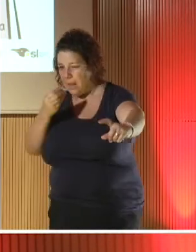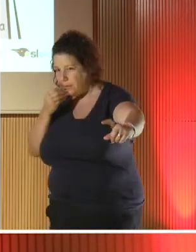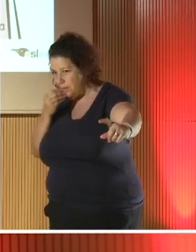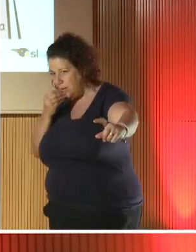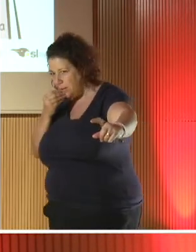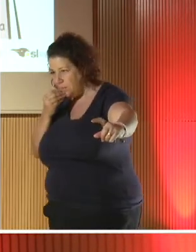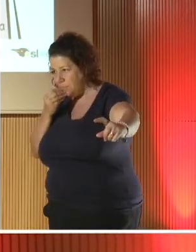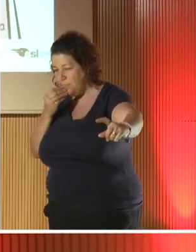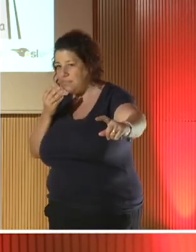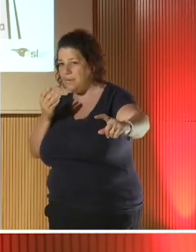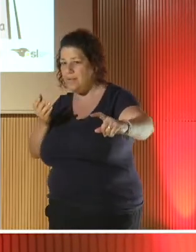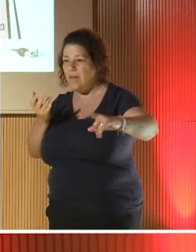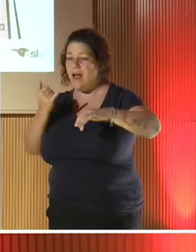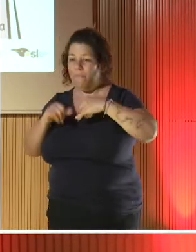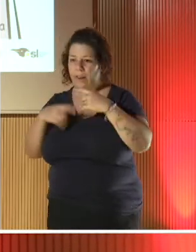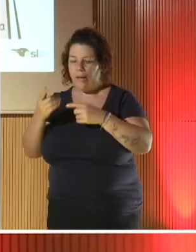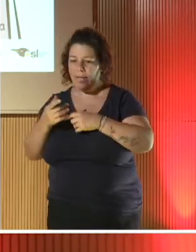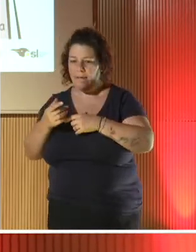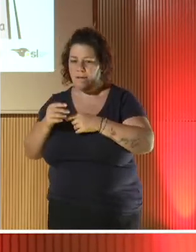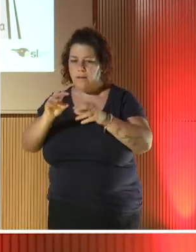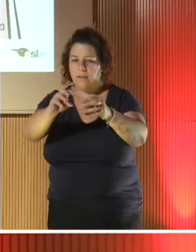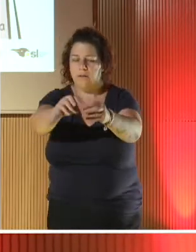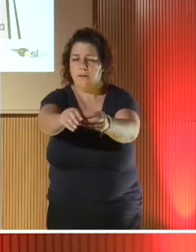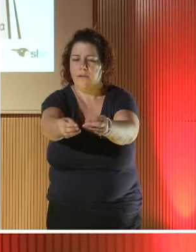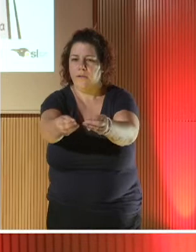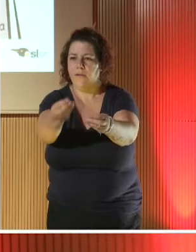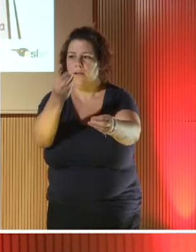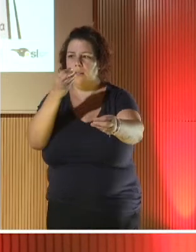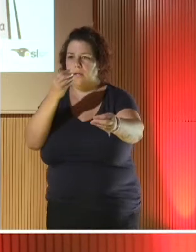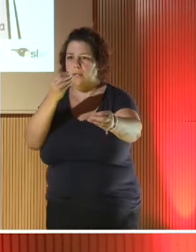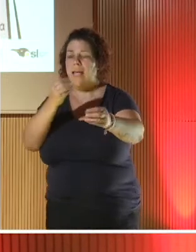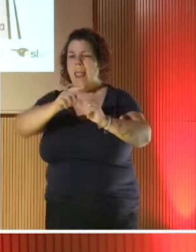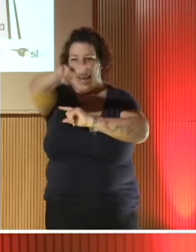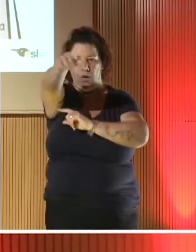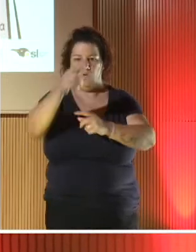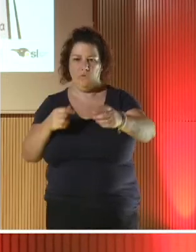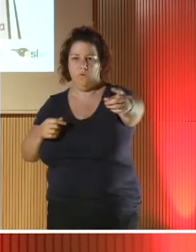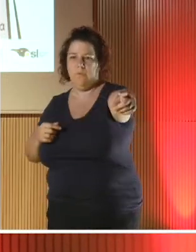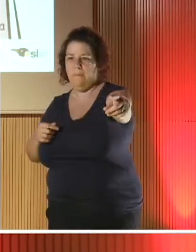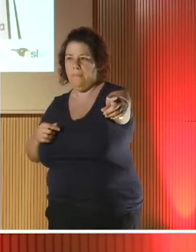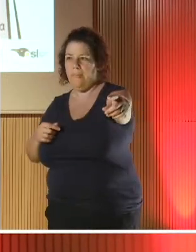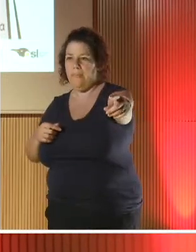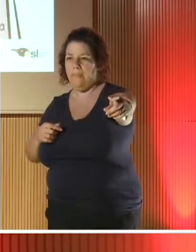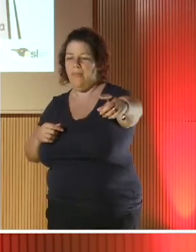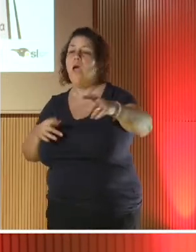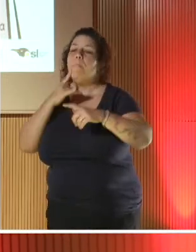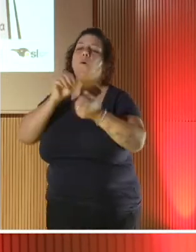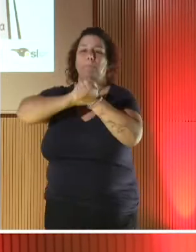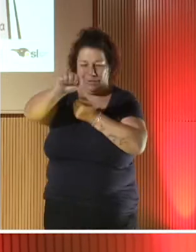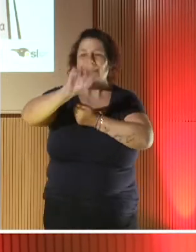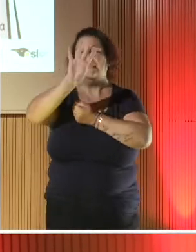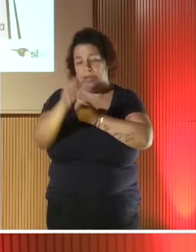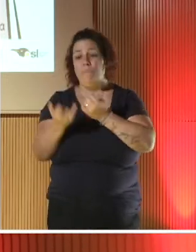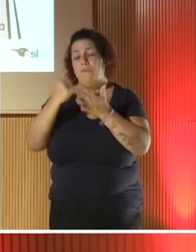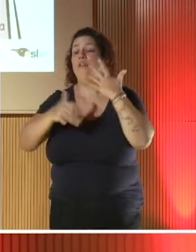salchicha. Y entonces ya lo siguiente que hacía era coger el trocito de salchicha y se lo ponía lejos. ¿Que es un poco puteo? Sí, pero